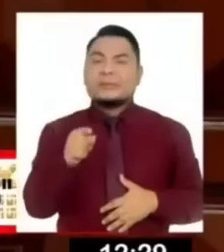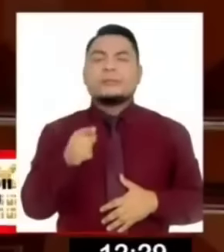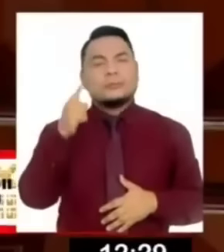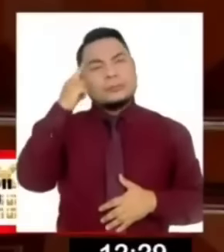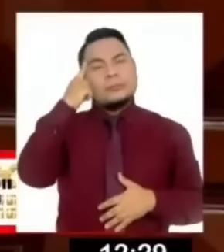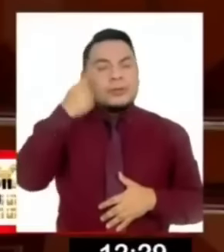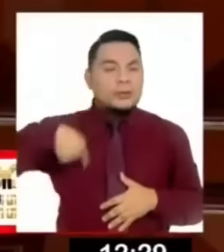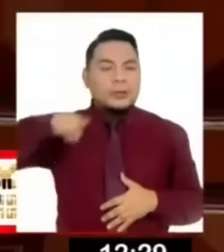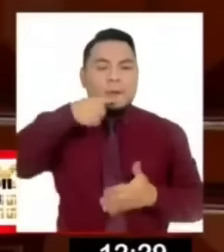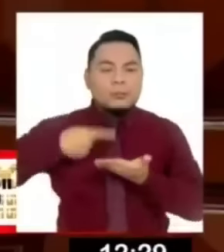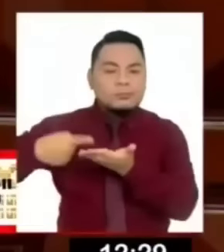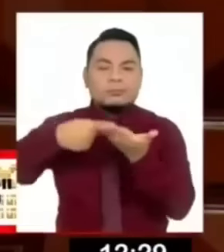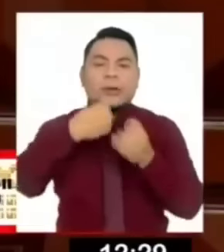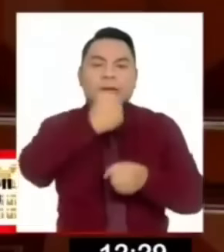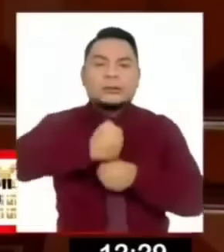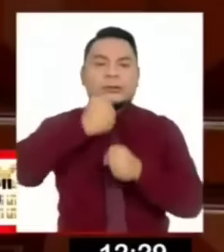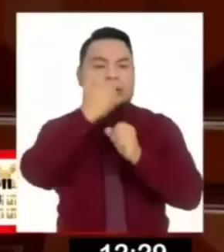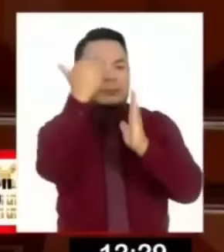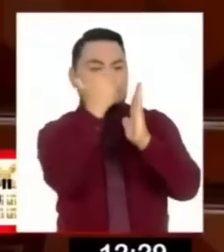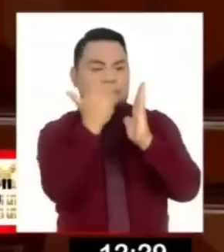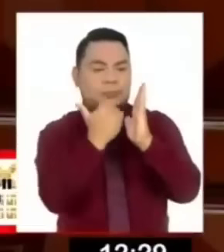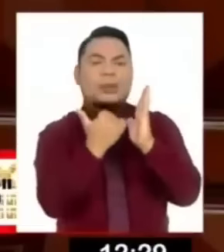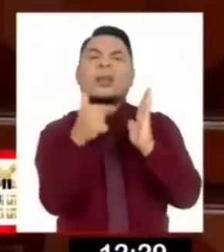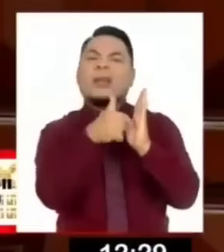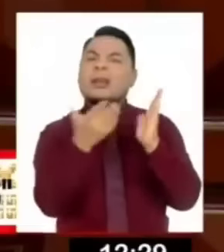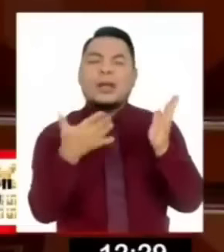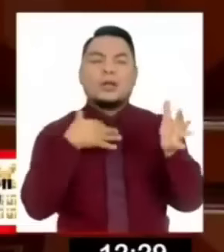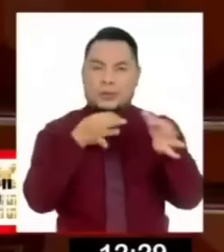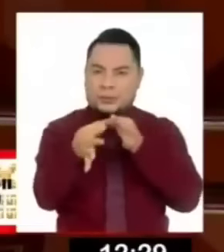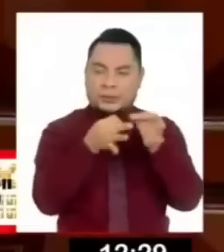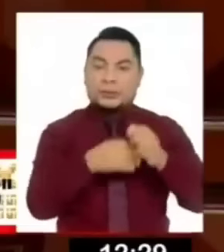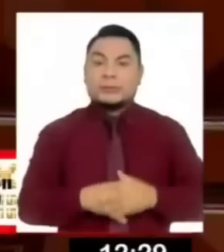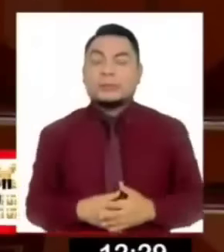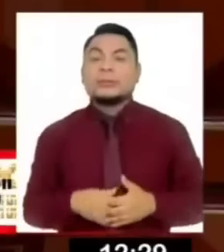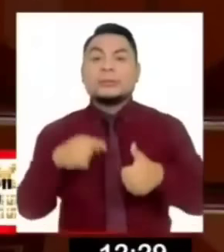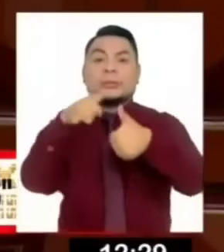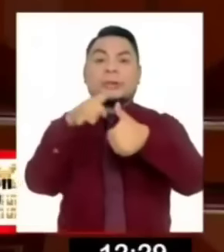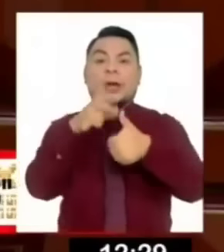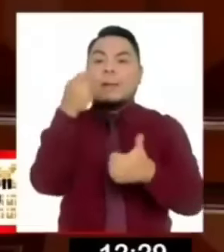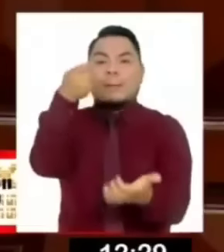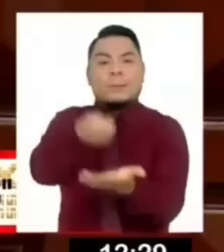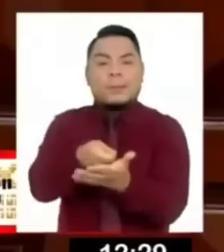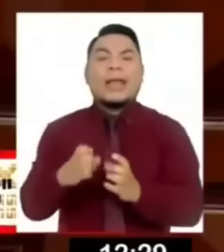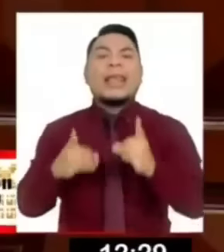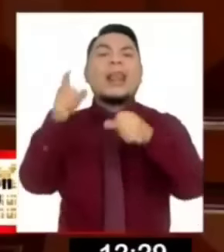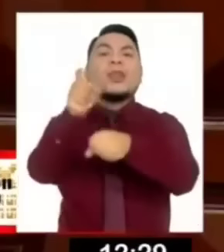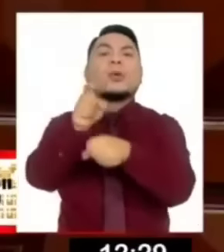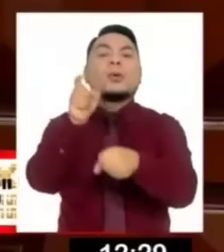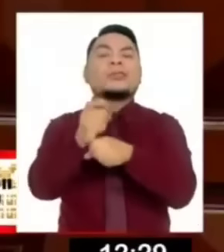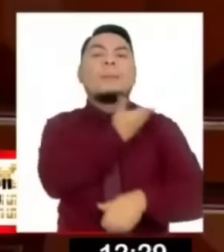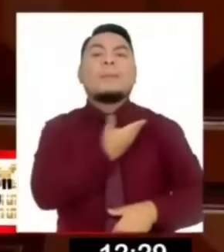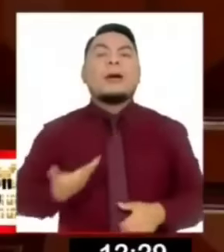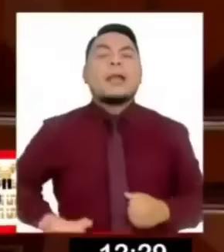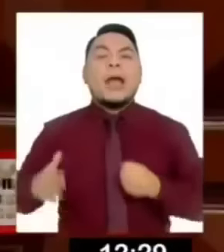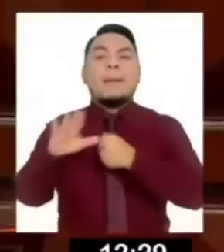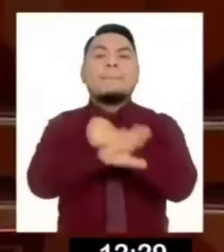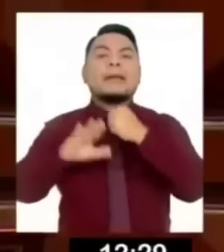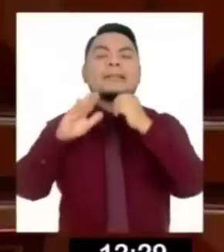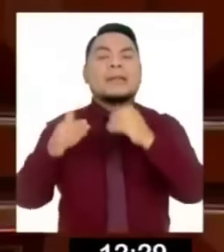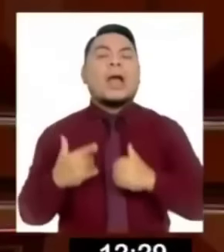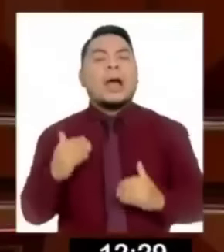plantear un conjunto de medidas que paso a detallar. Un presupuesto suficiente para la educación pública básica y